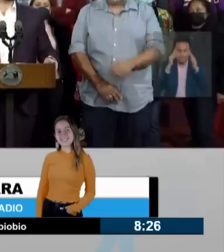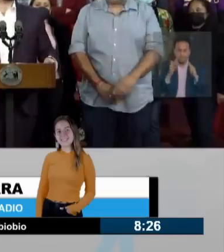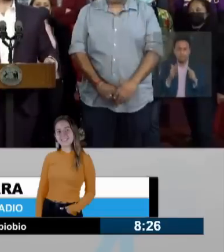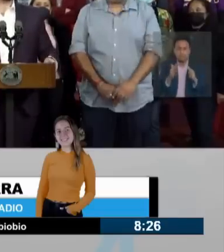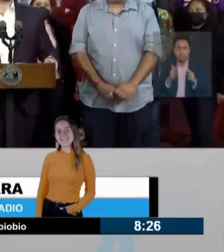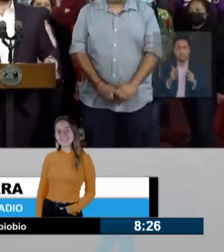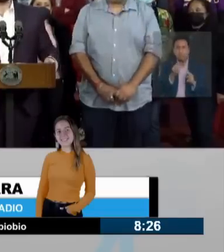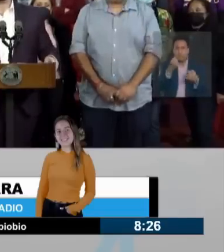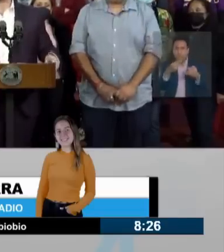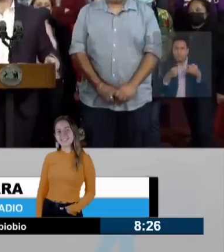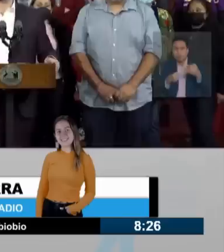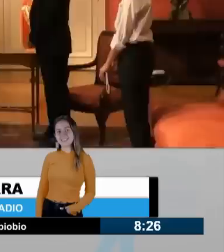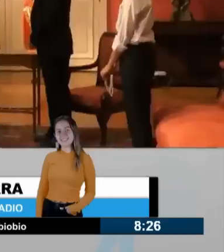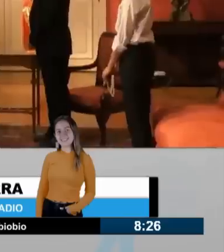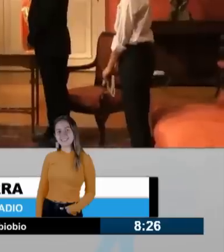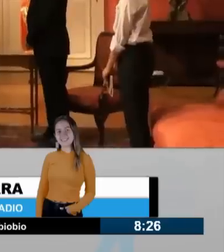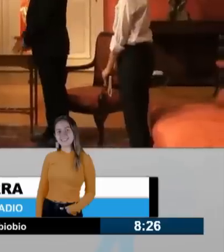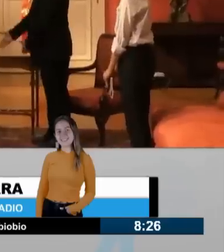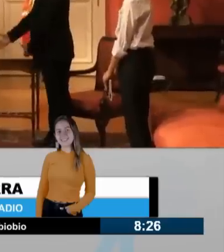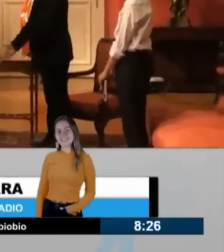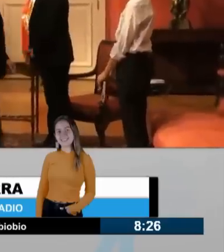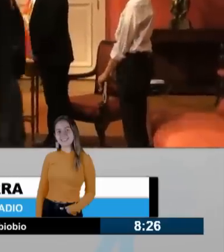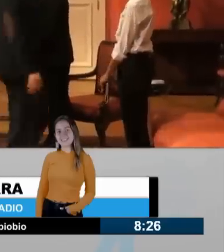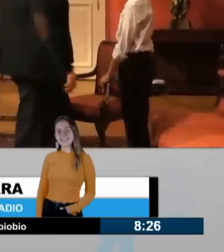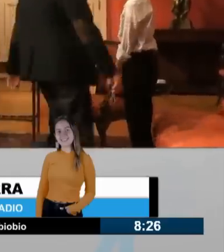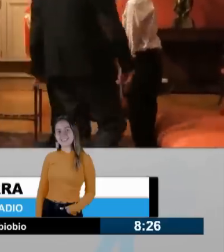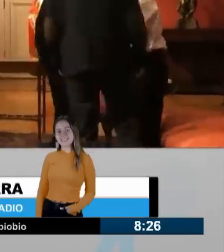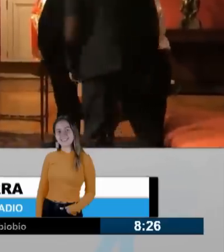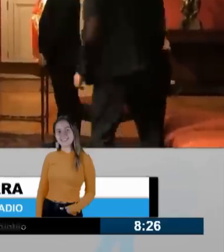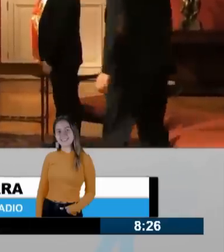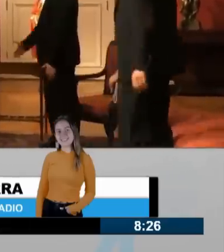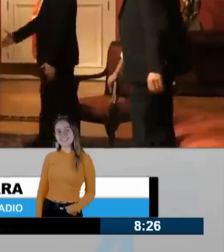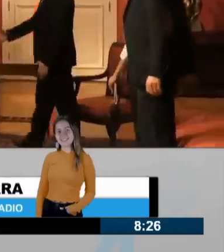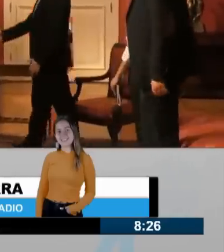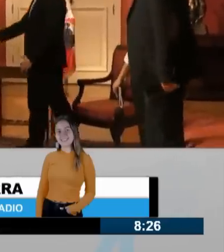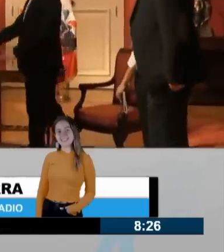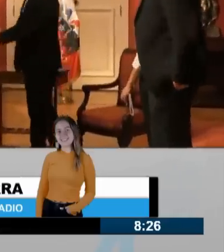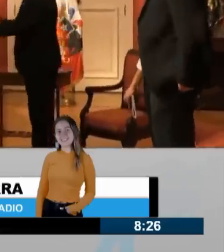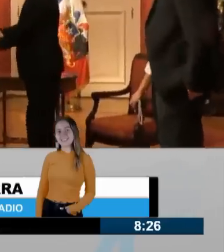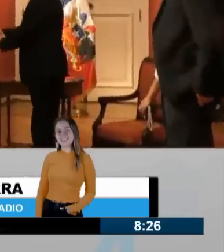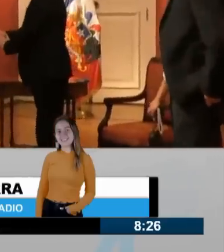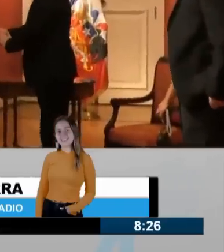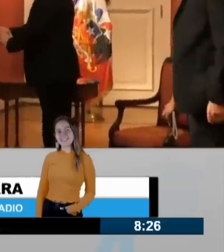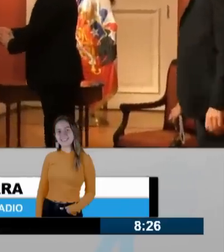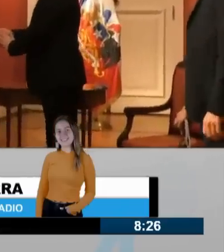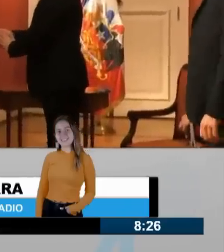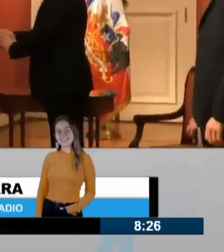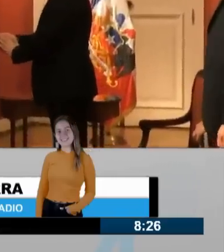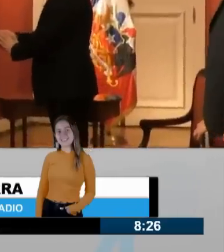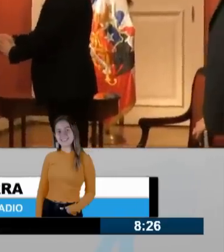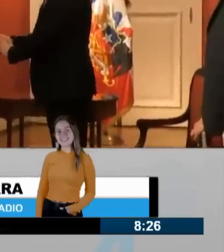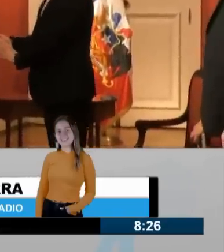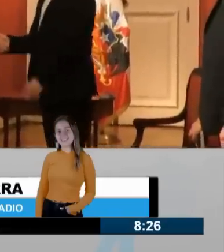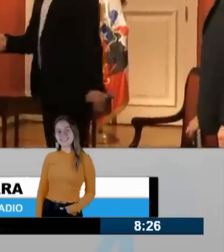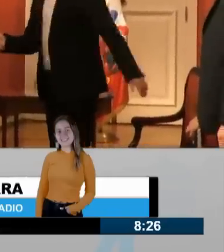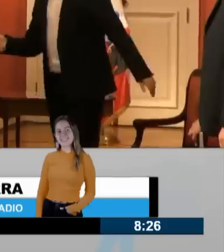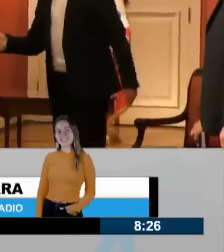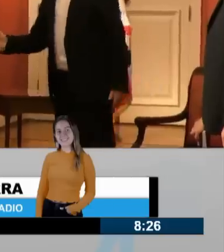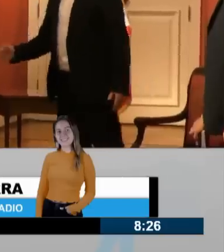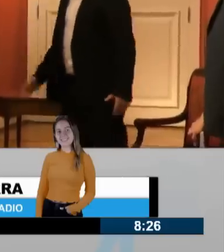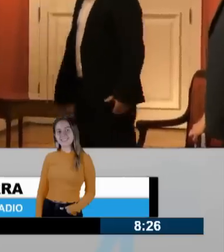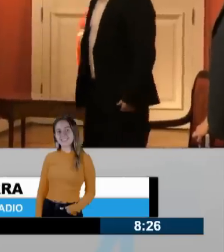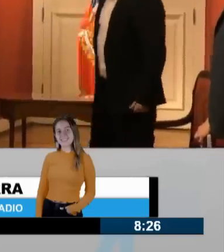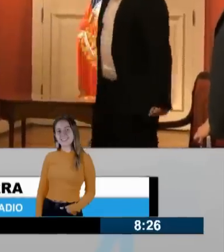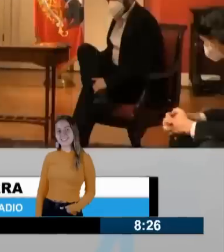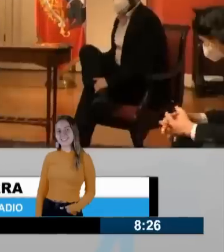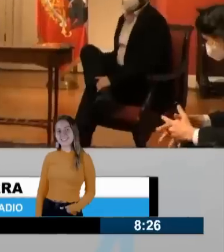decisión, a lo mejor errada, mirando el plebiscito, porque después del plebiscito ya es otra cosa. Y que hay un error grueso por parte del presidente Gabriel